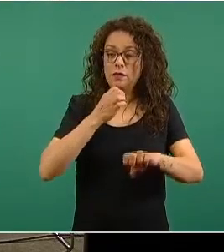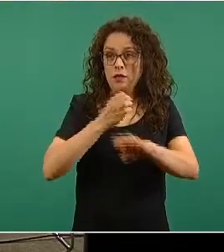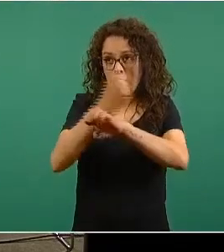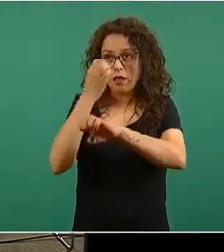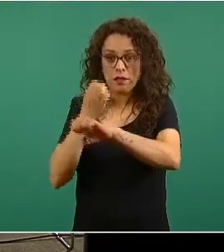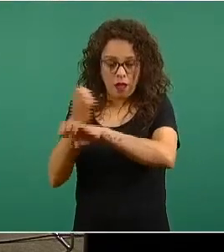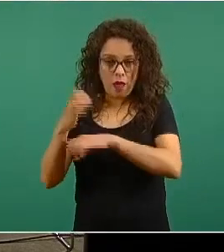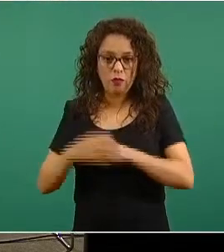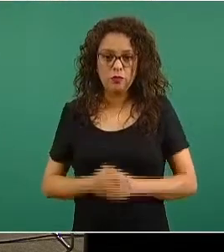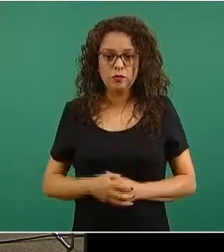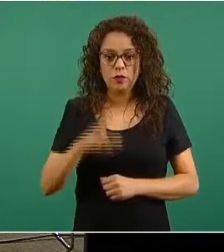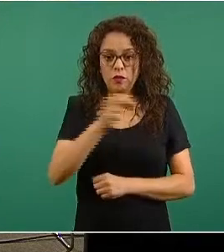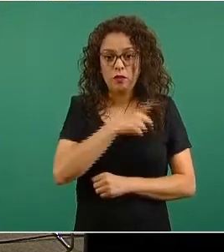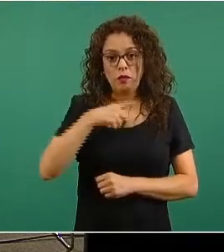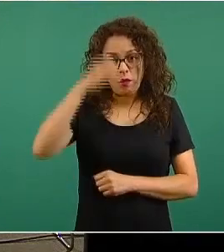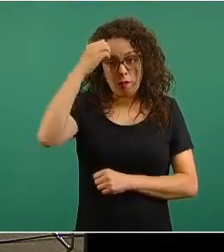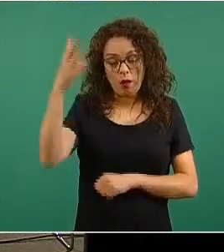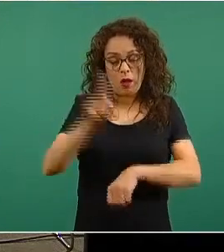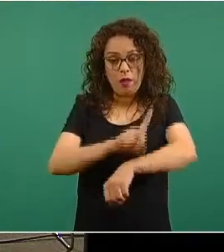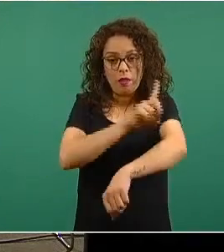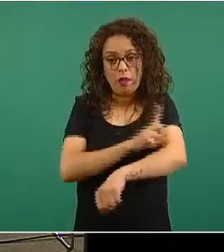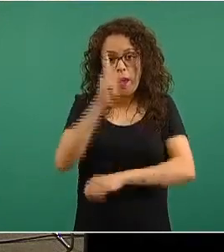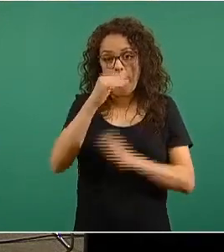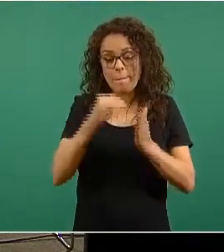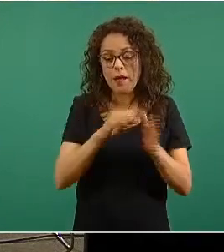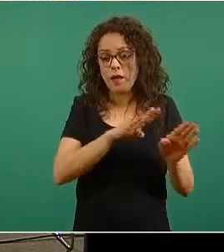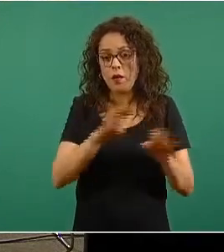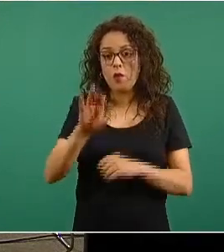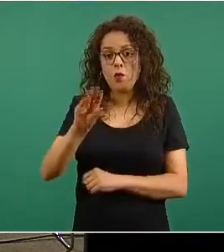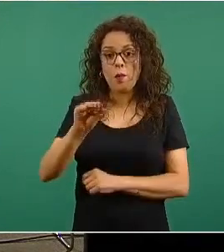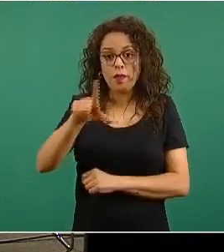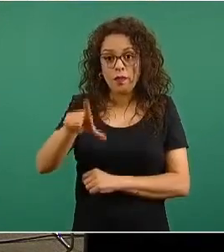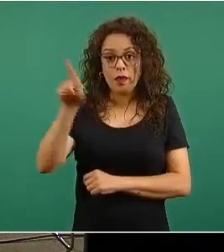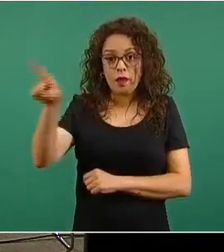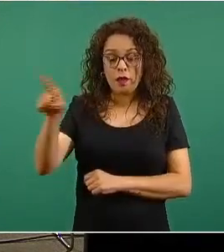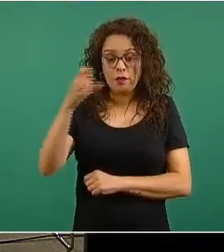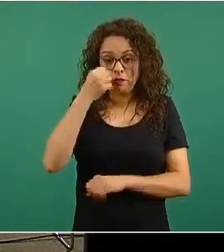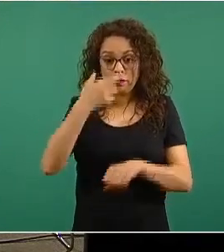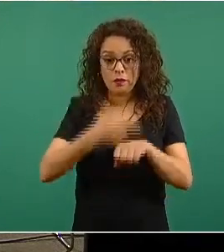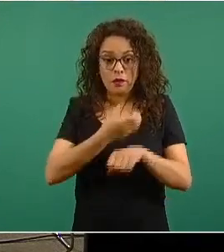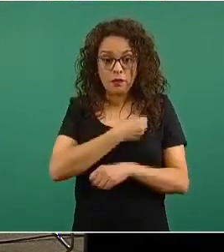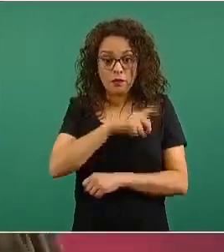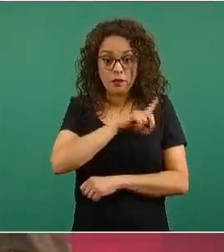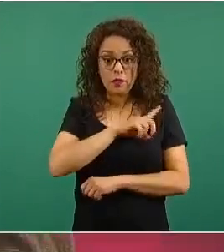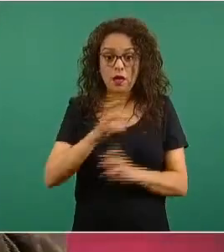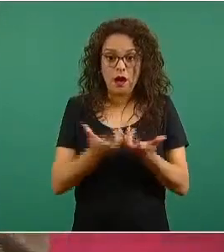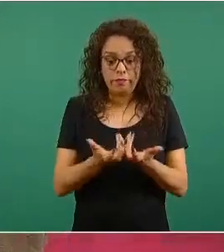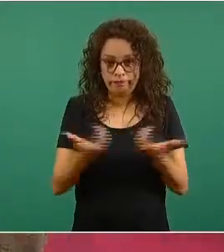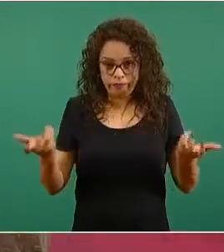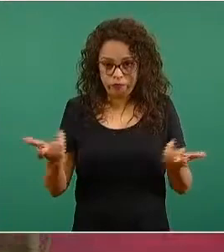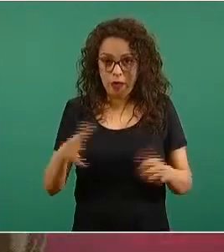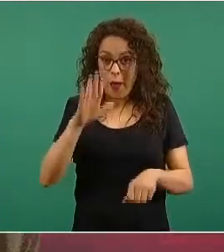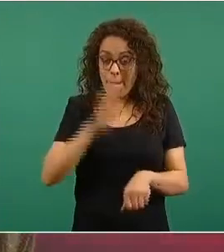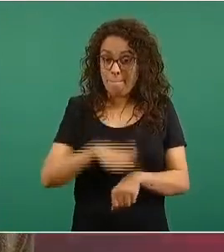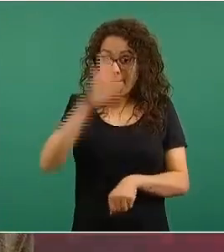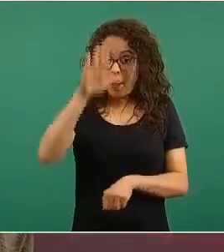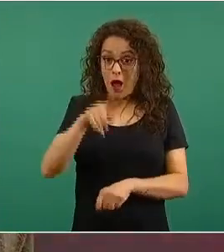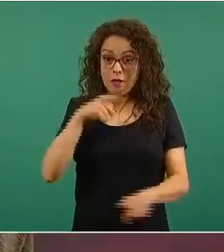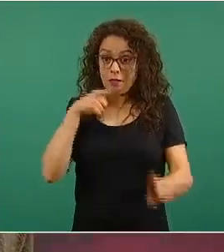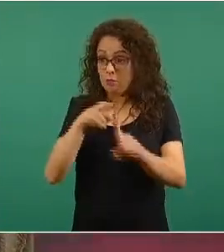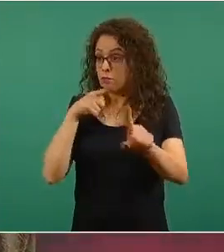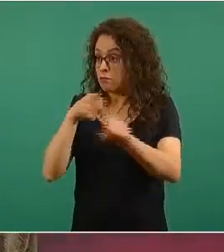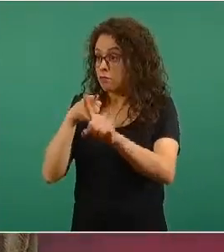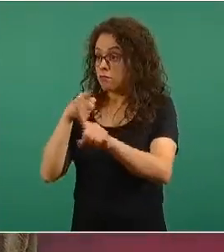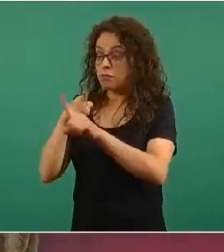No olvidar que desde 1997 la Secretaría de Salud se descentralizó y hoy la mayoría de las unidades de